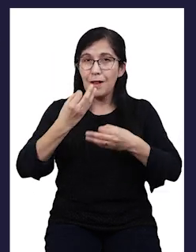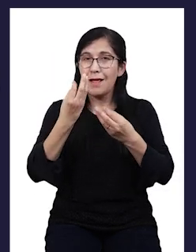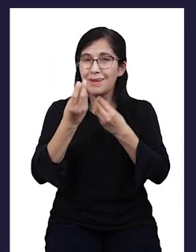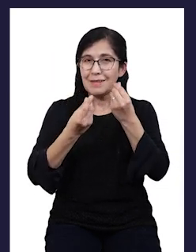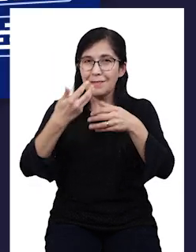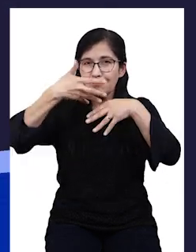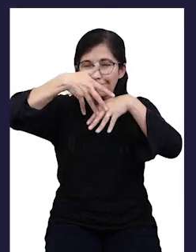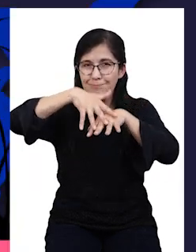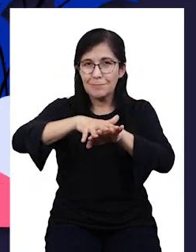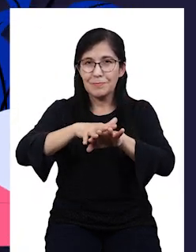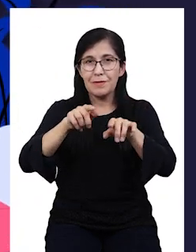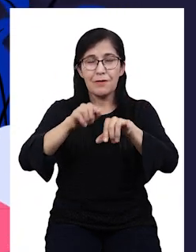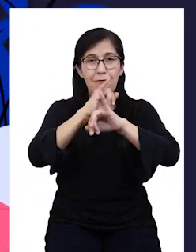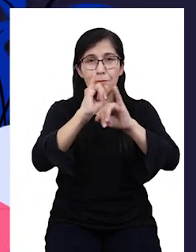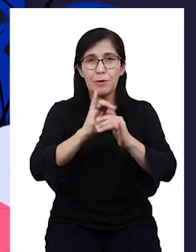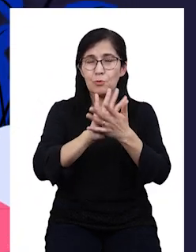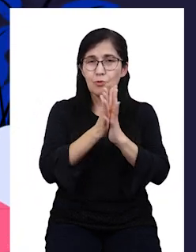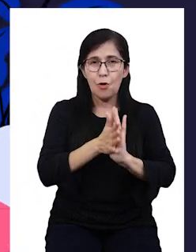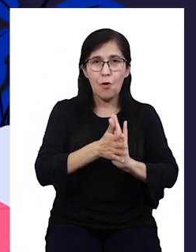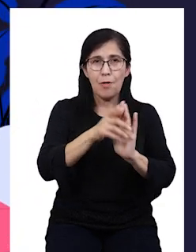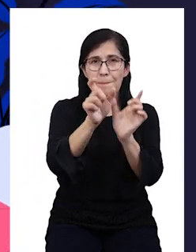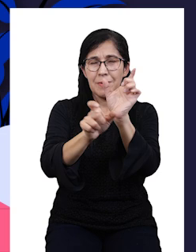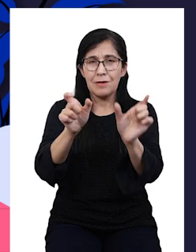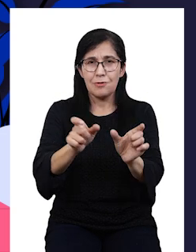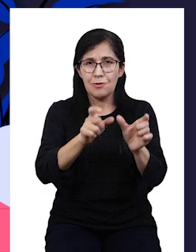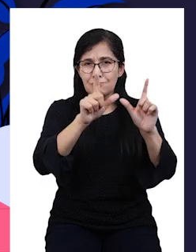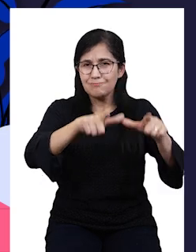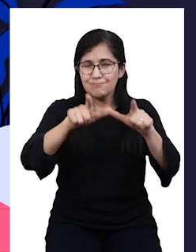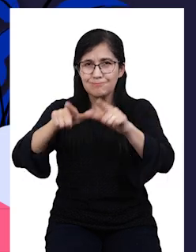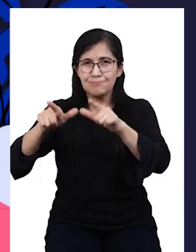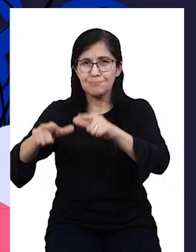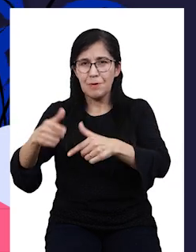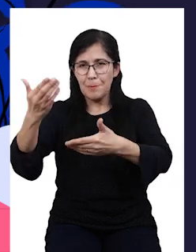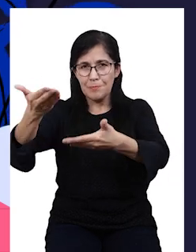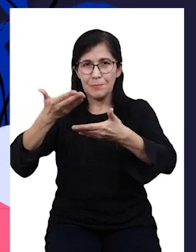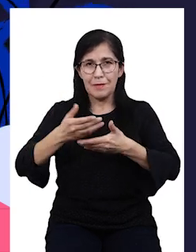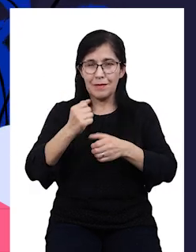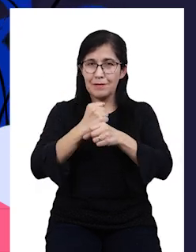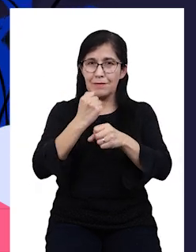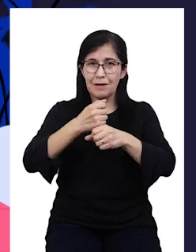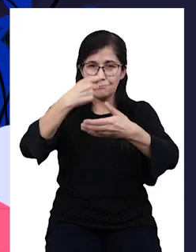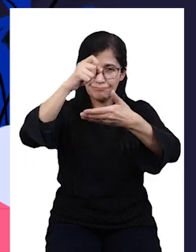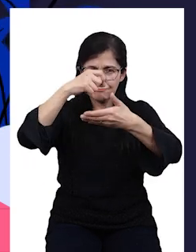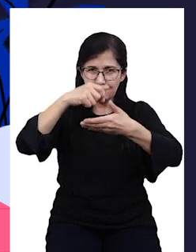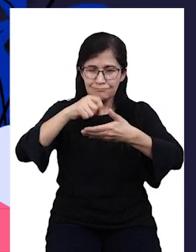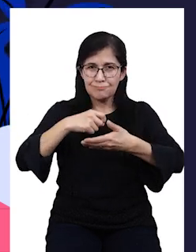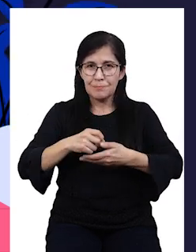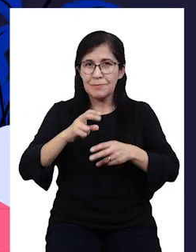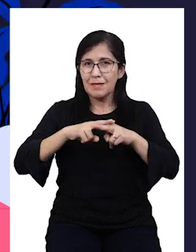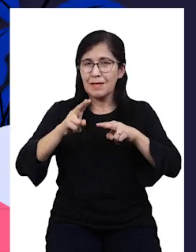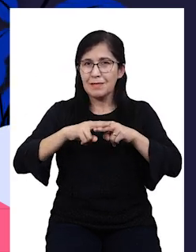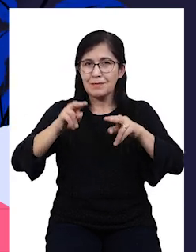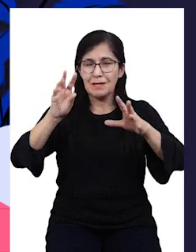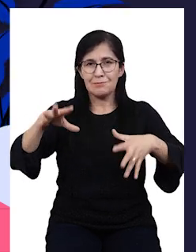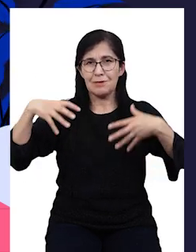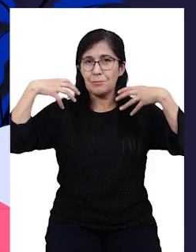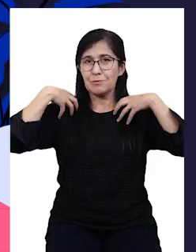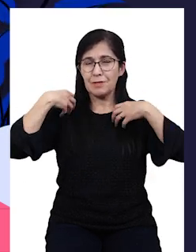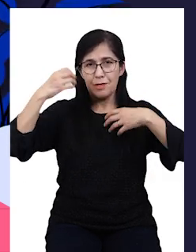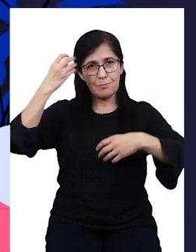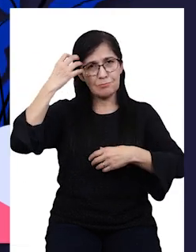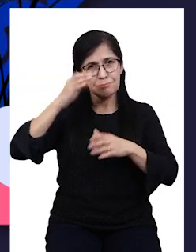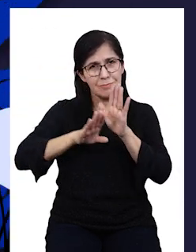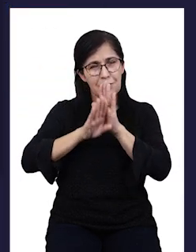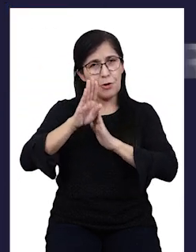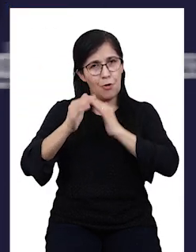calidad. De esta forma, cada unidad es invitada a evaluar su trabajo y tomar responsabilidades de su aprendizaje y desarrollo